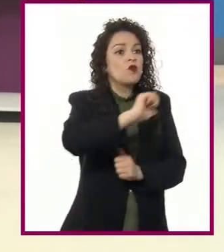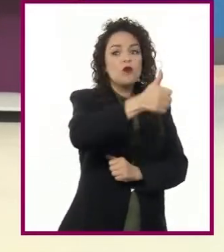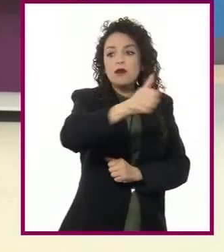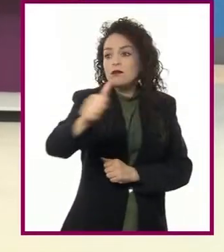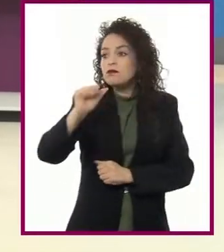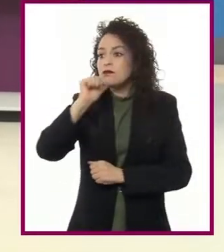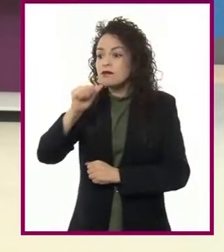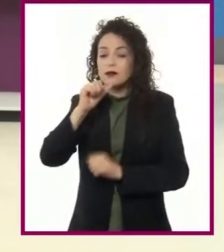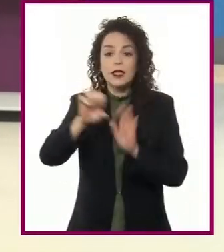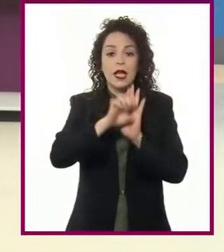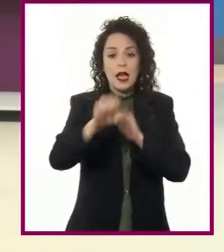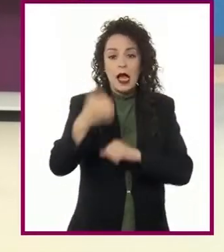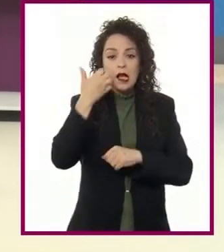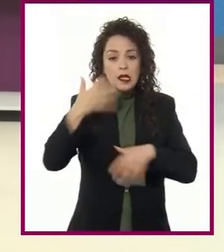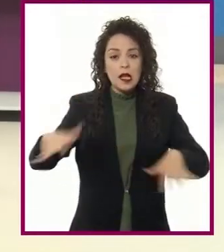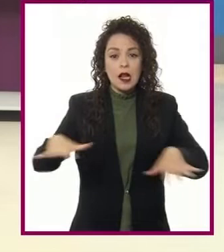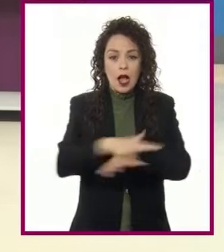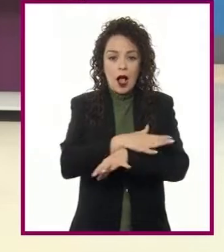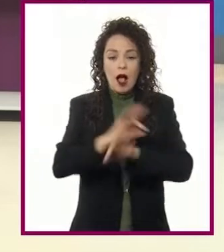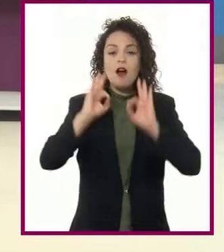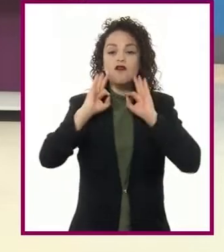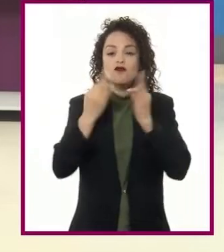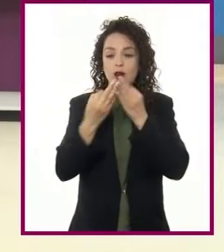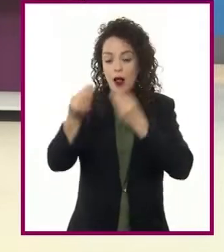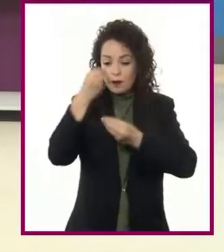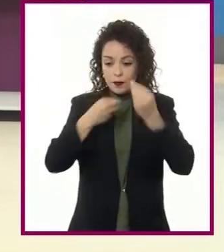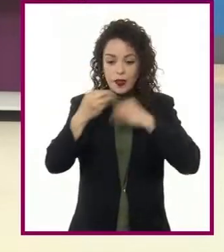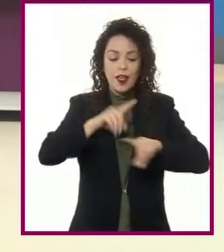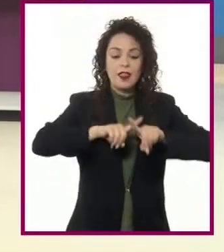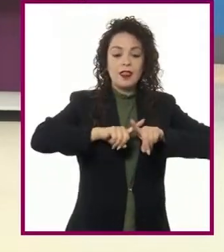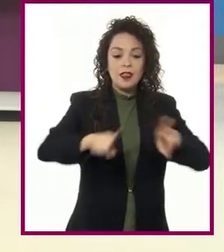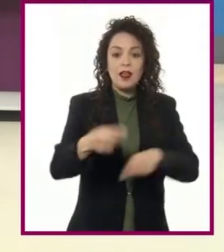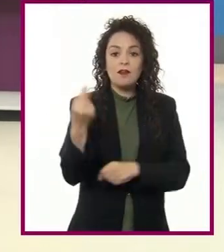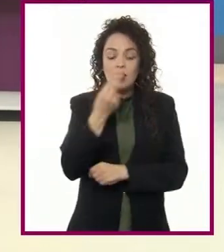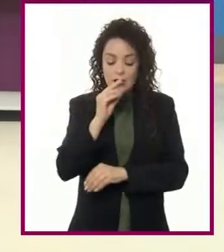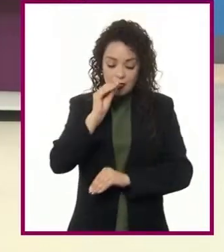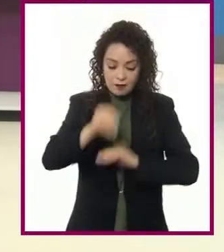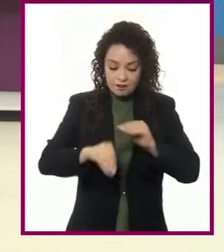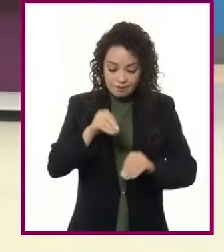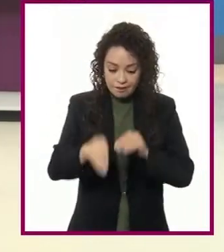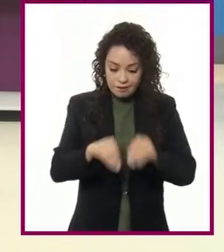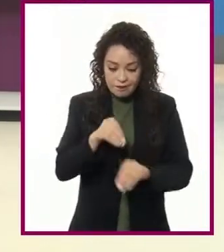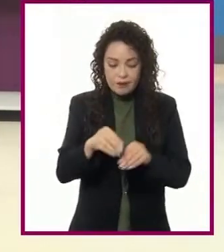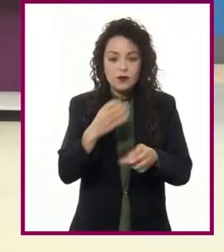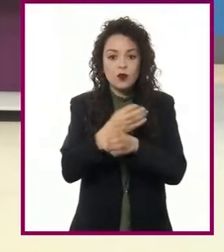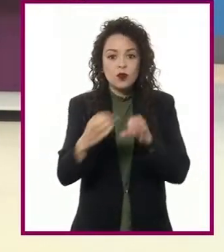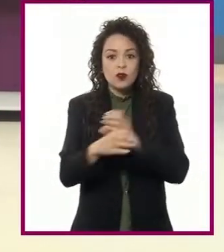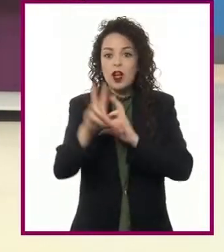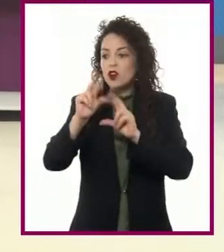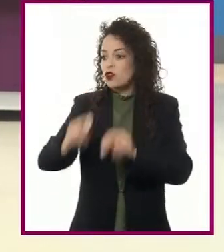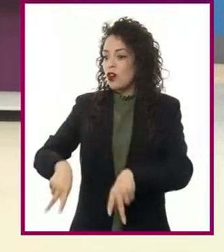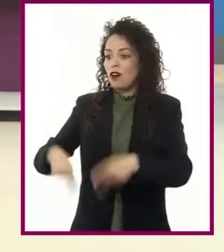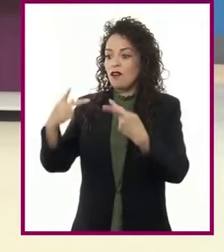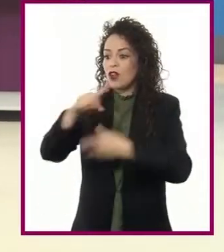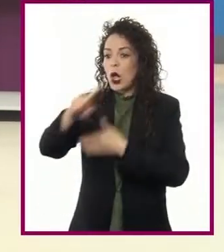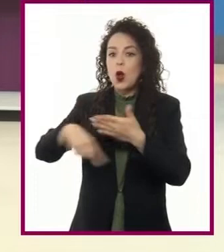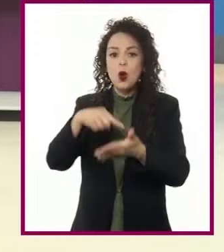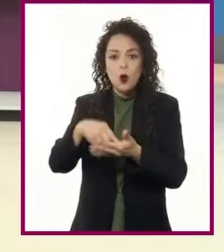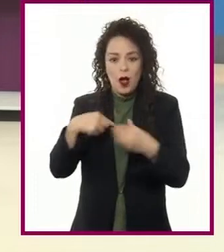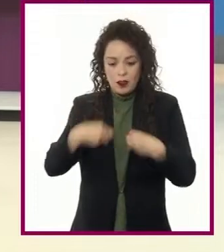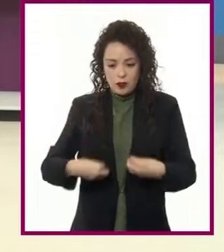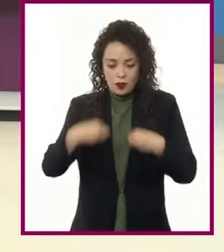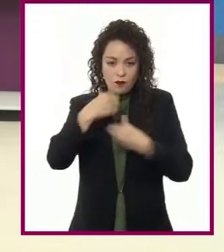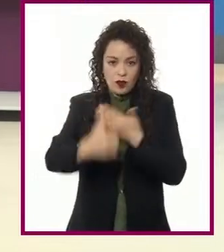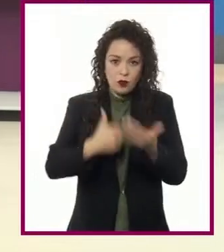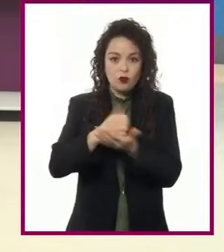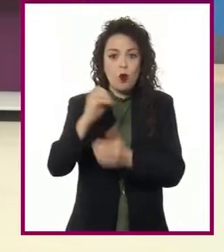cambiar nuestra alimentación a una diferente, que necesitara un ingrediente que no se vende en nuestra ciudad o pueblo, se volvería casi imposible